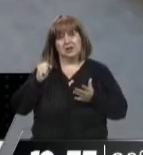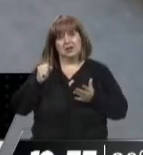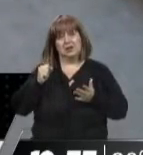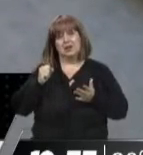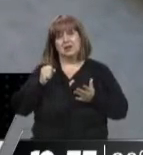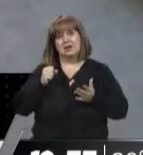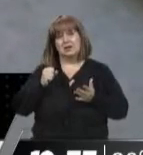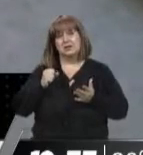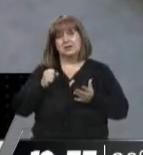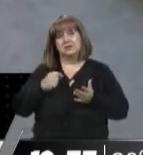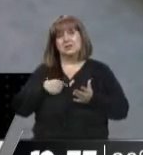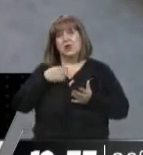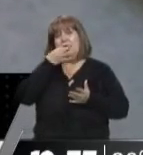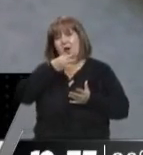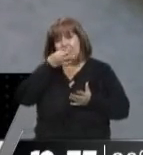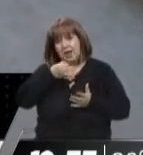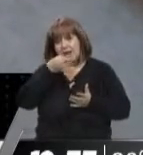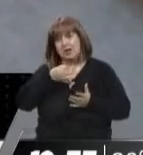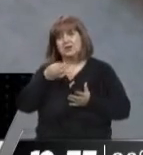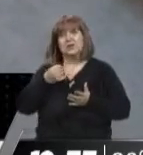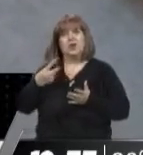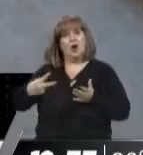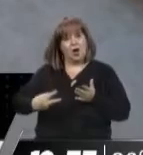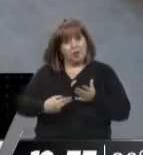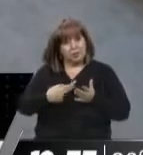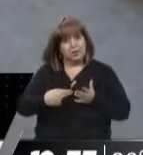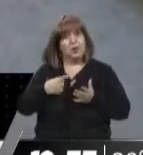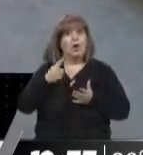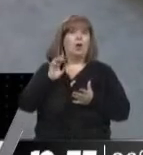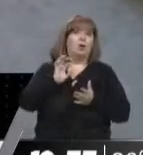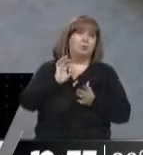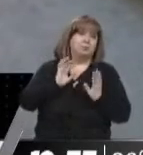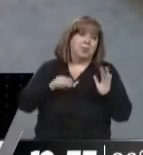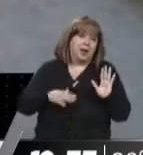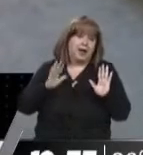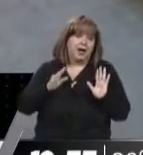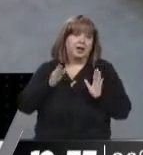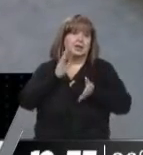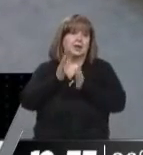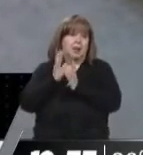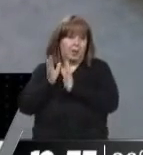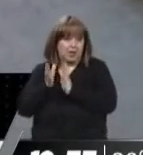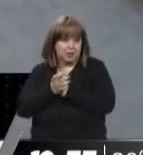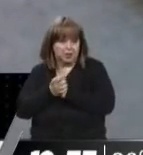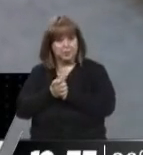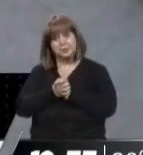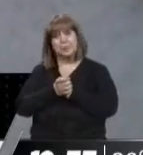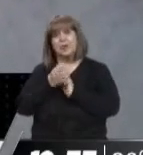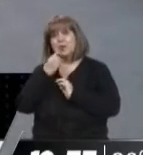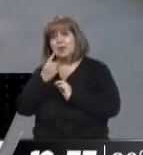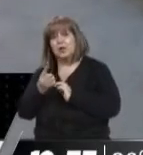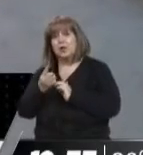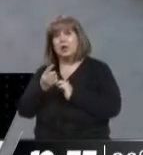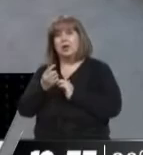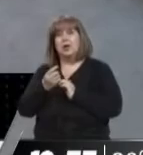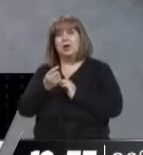Pero yo hablé con él a puertas cerradas en la clínica. Y le digo, amor, ¿por qué no